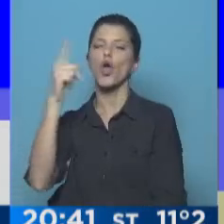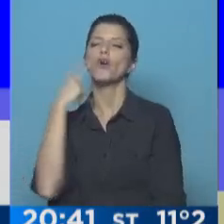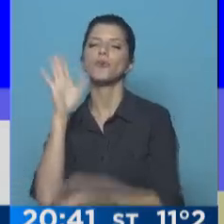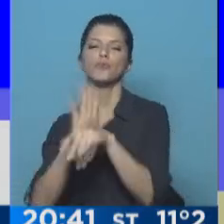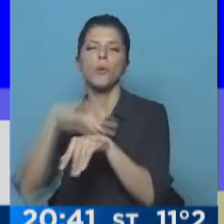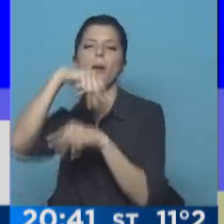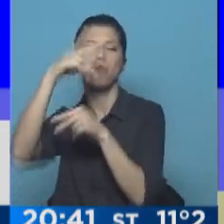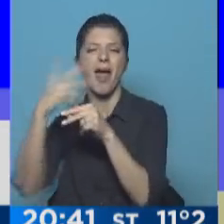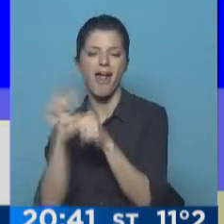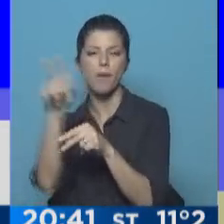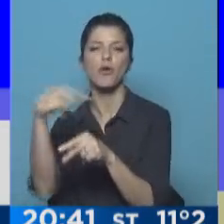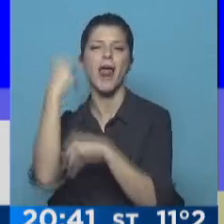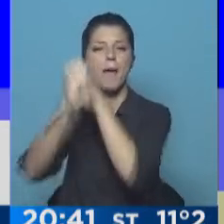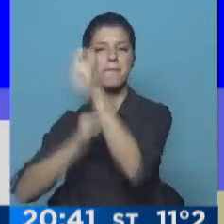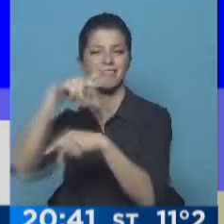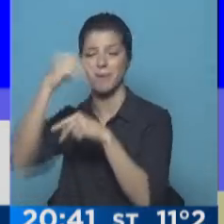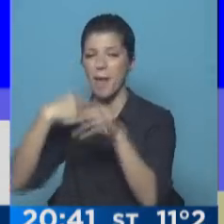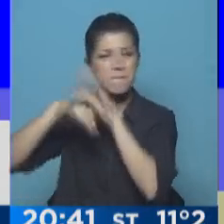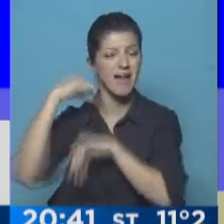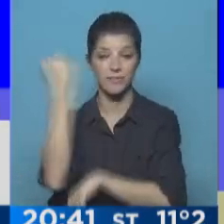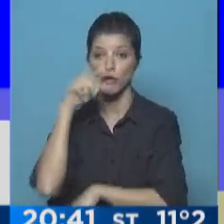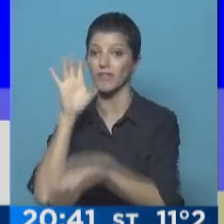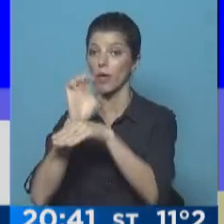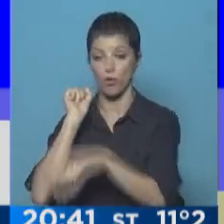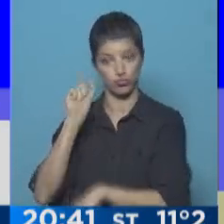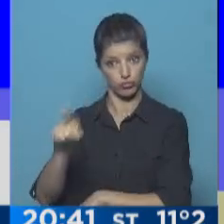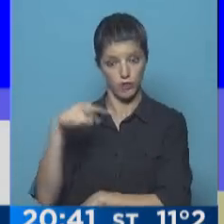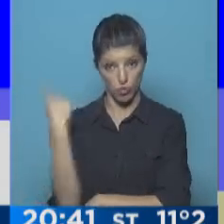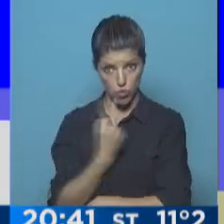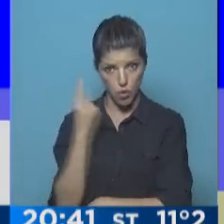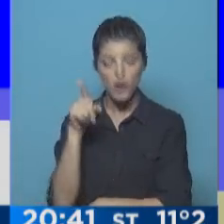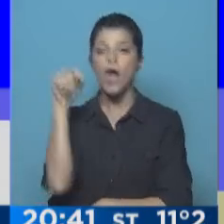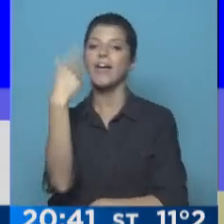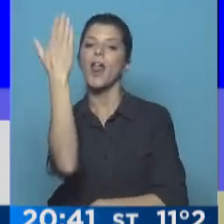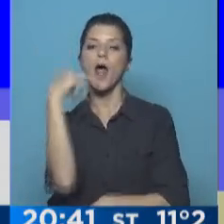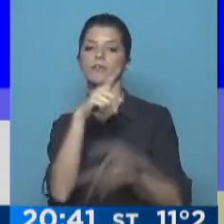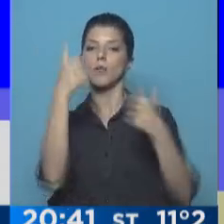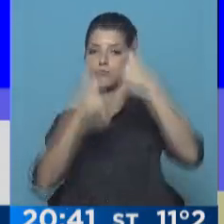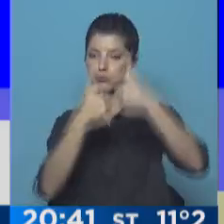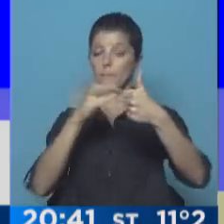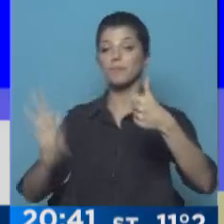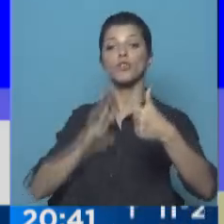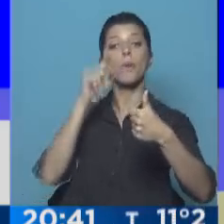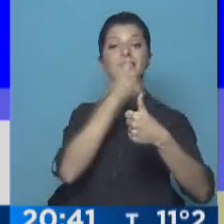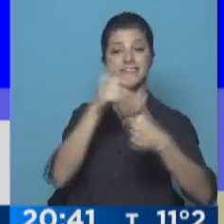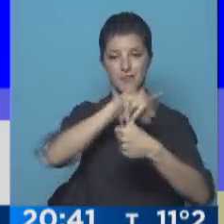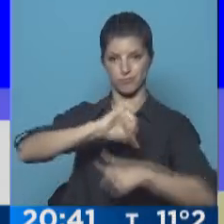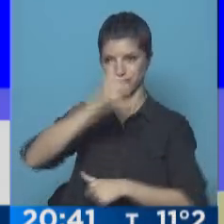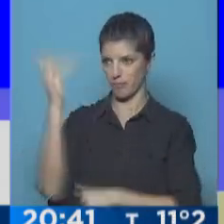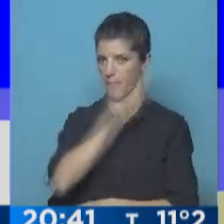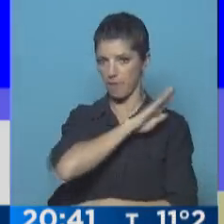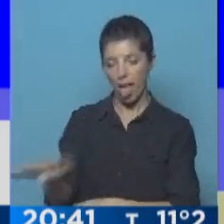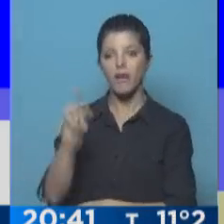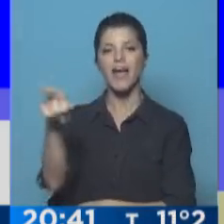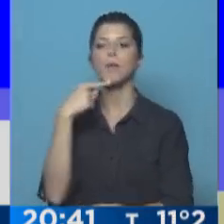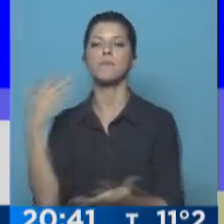el propietario de la empresa de bananas más importante del Ecuador, que perdió con Rafael Correa en el año 2006, reclamó otra